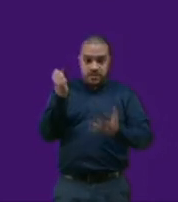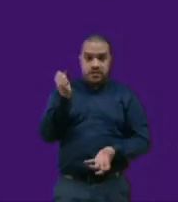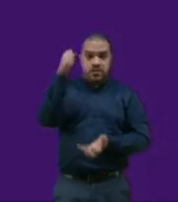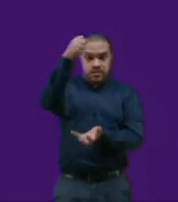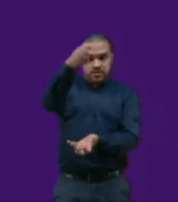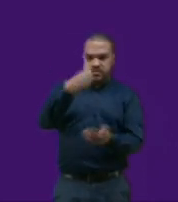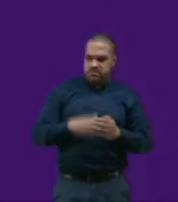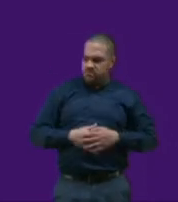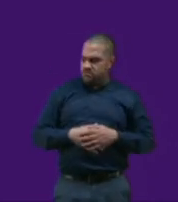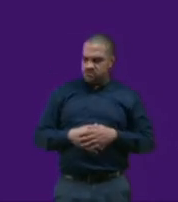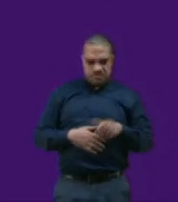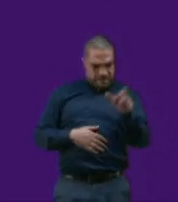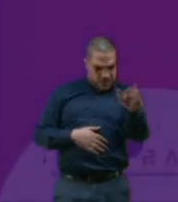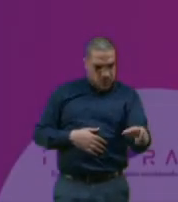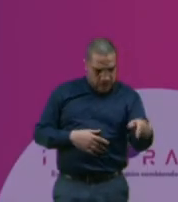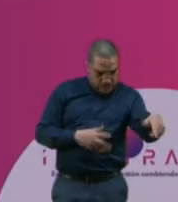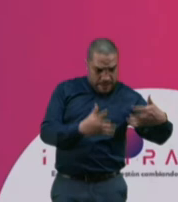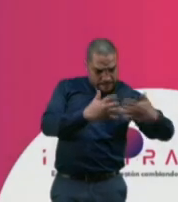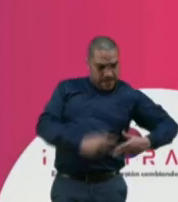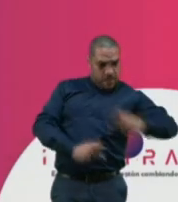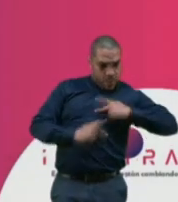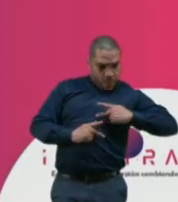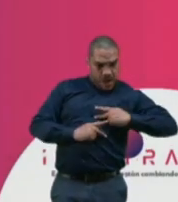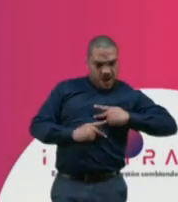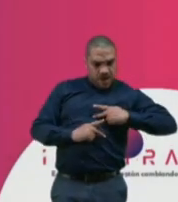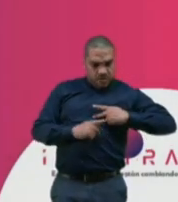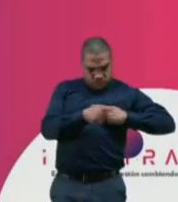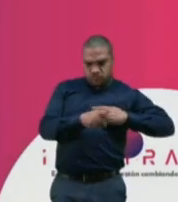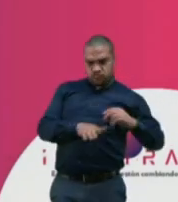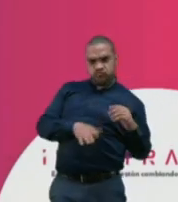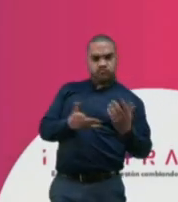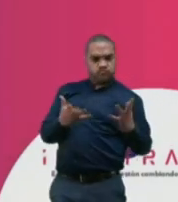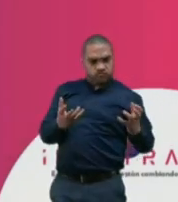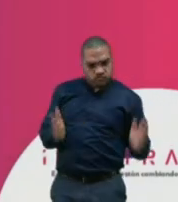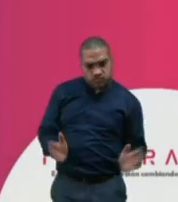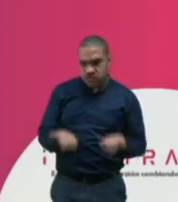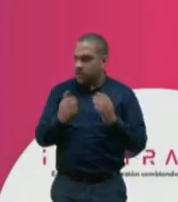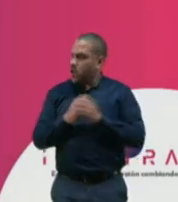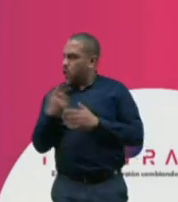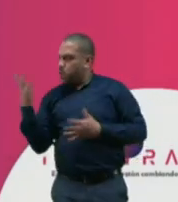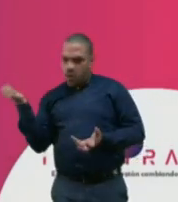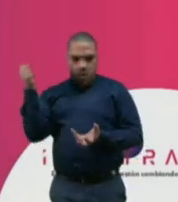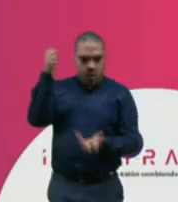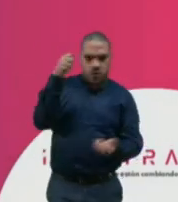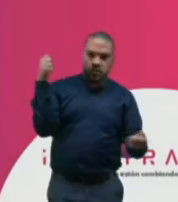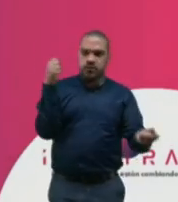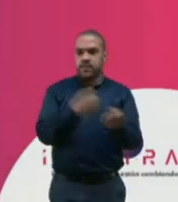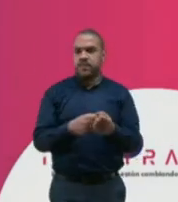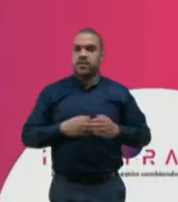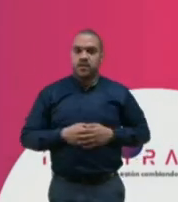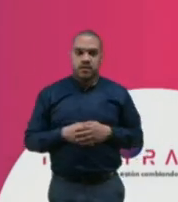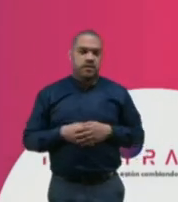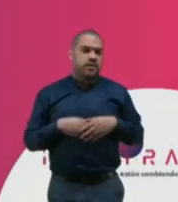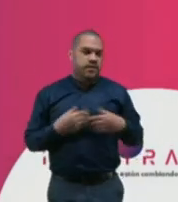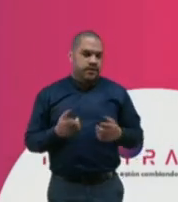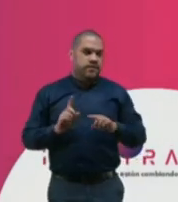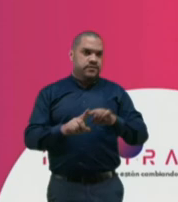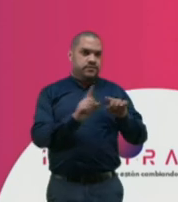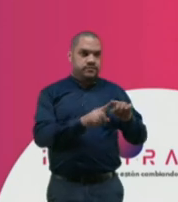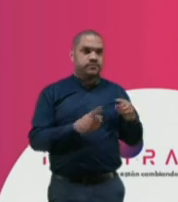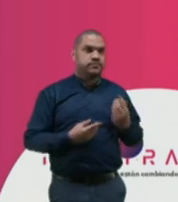inversionista y por ejemplo, a SoftBank, que invierta en una tecnología como RPA, Agility